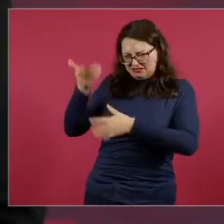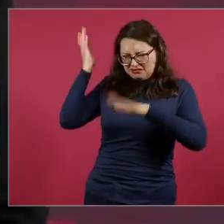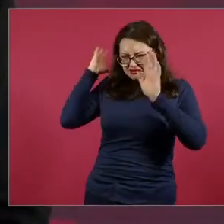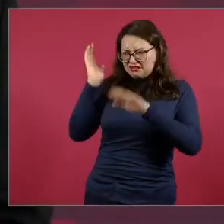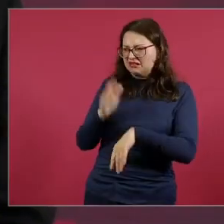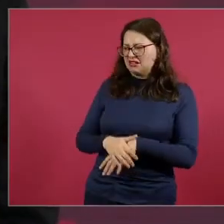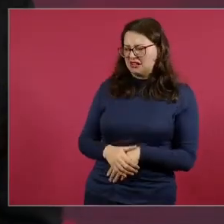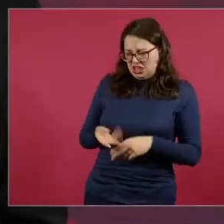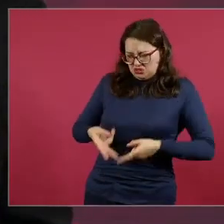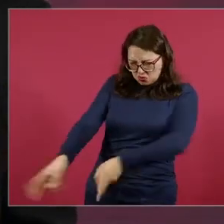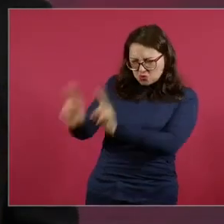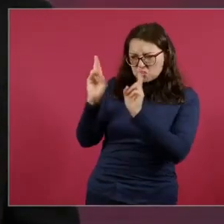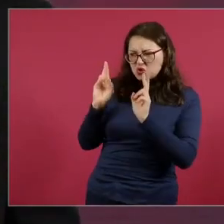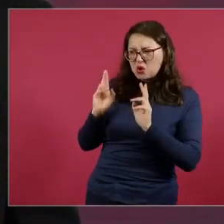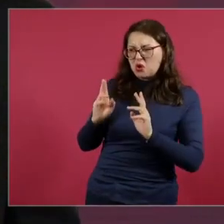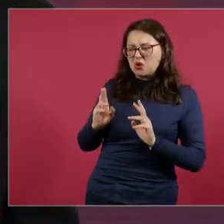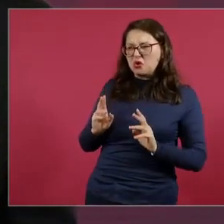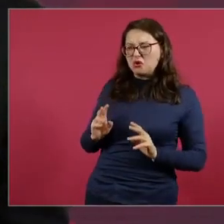Son concepciones